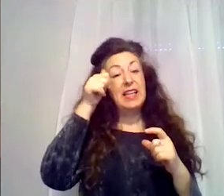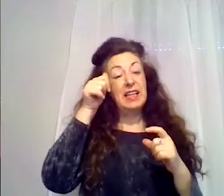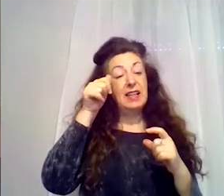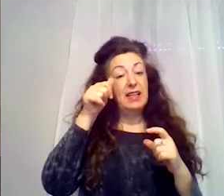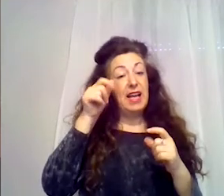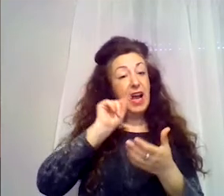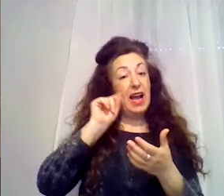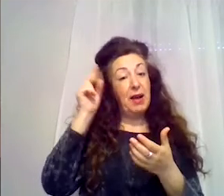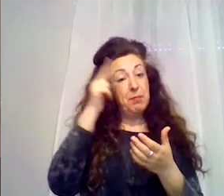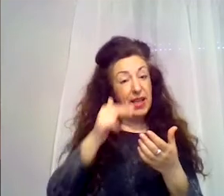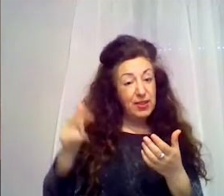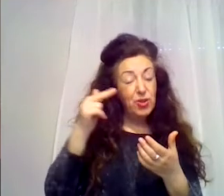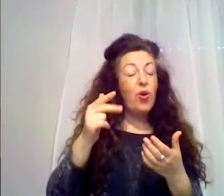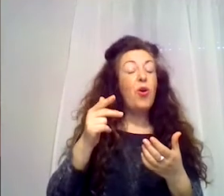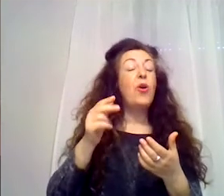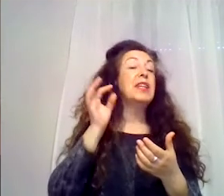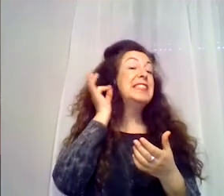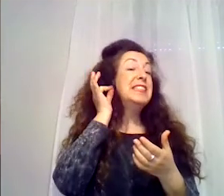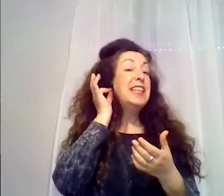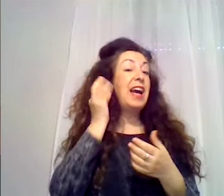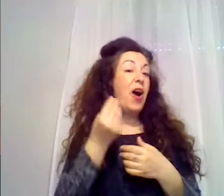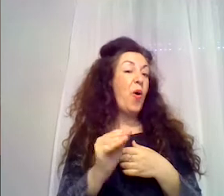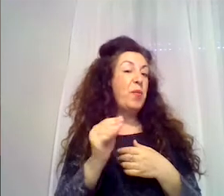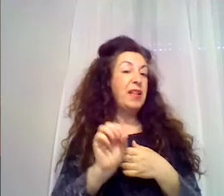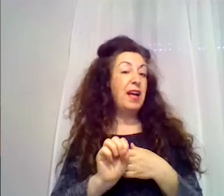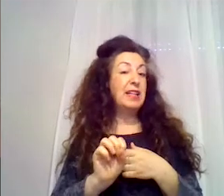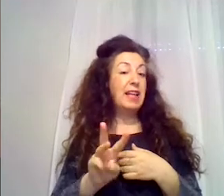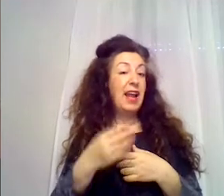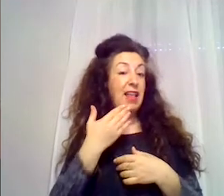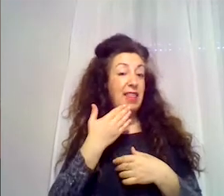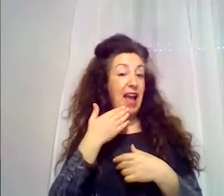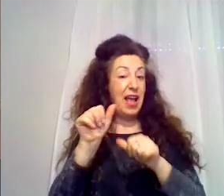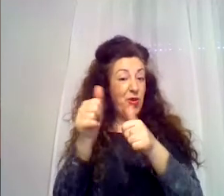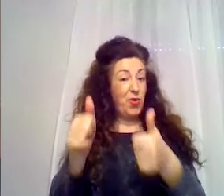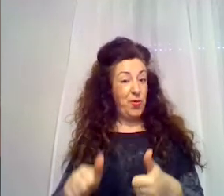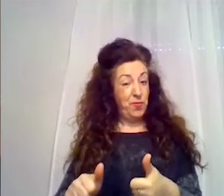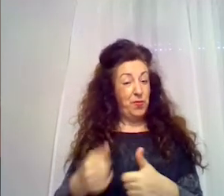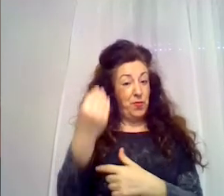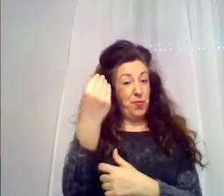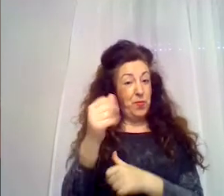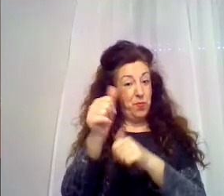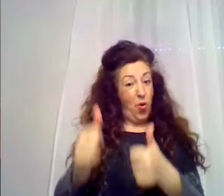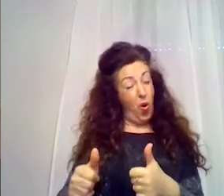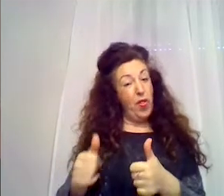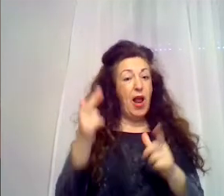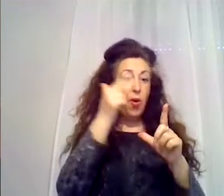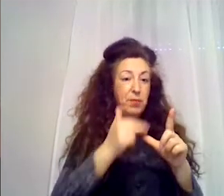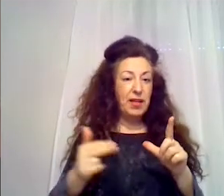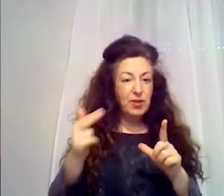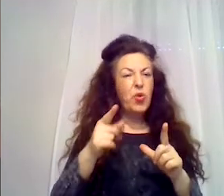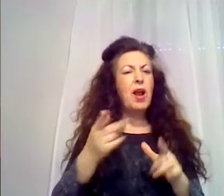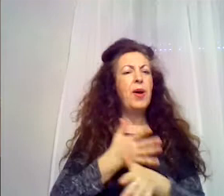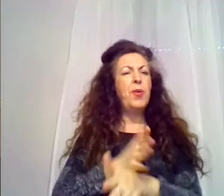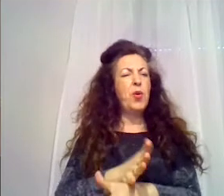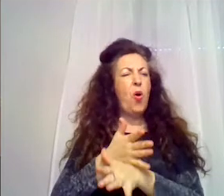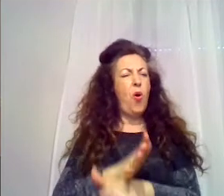de la exposición o en un documento que se pudiera repartir, sino incluso a pie de cuadro. Lo